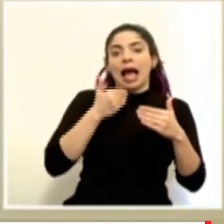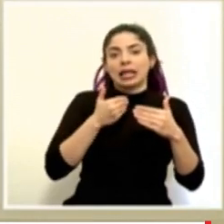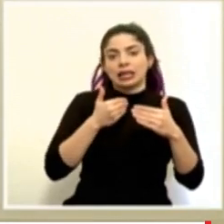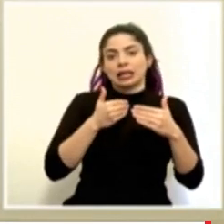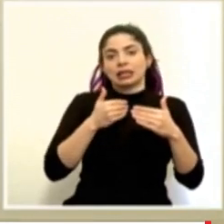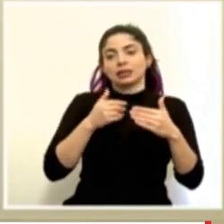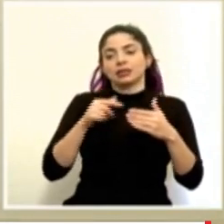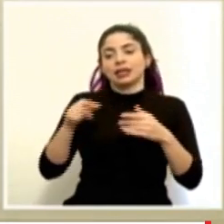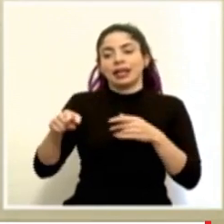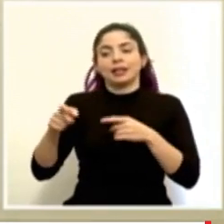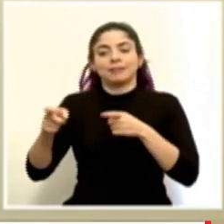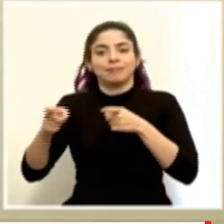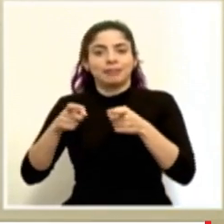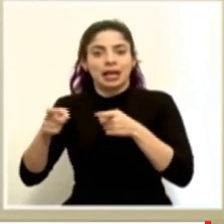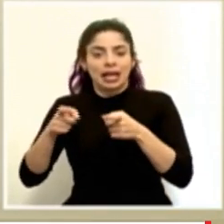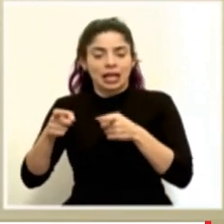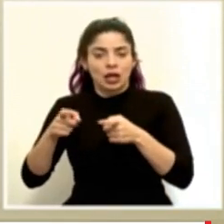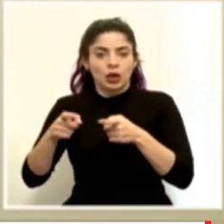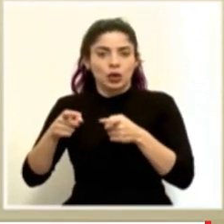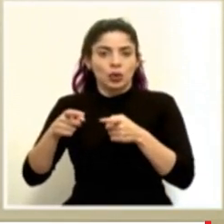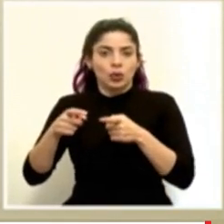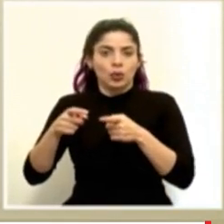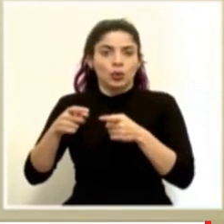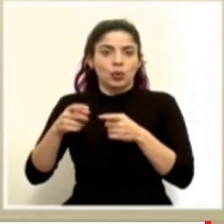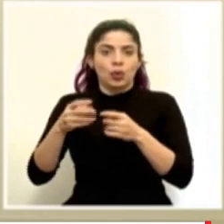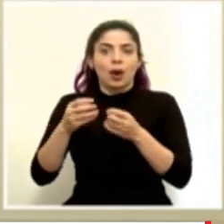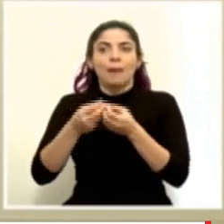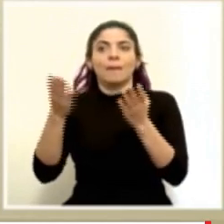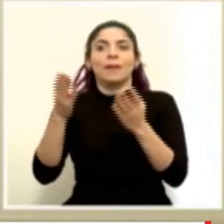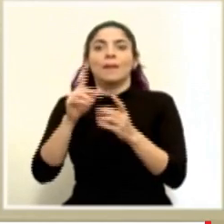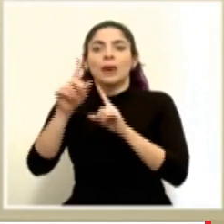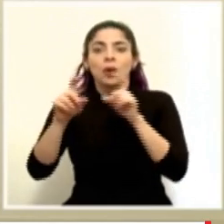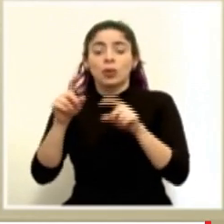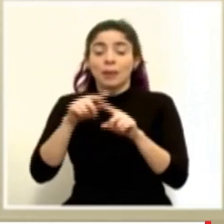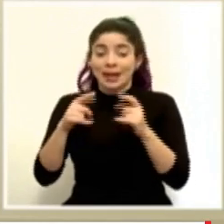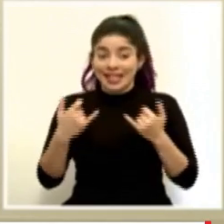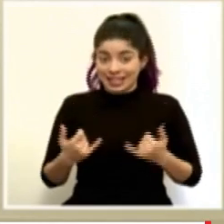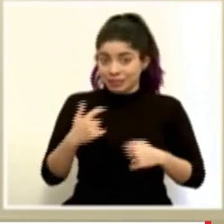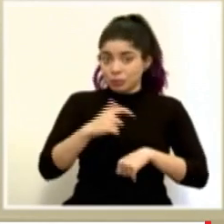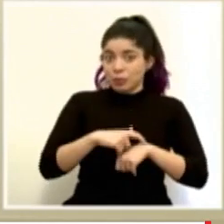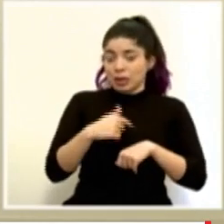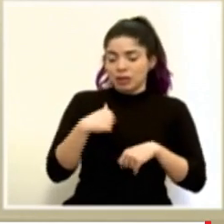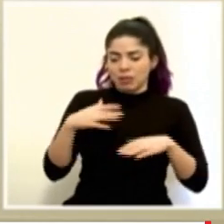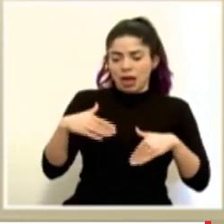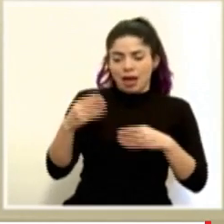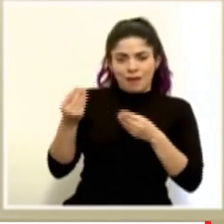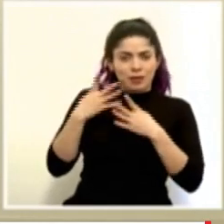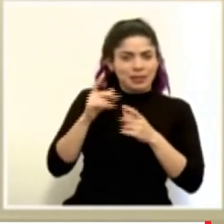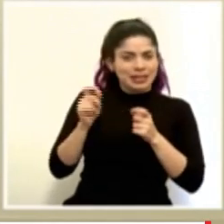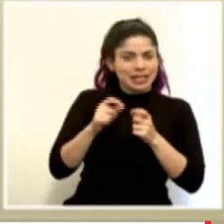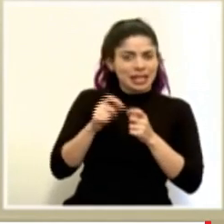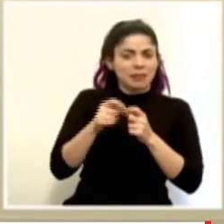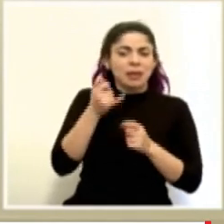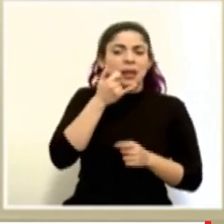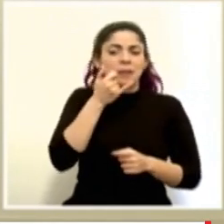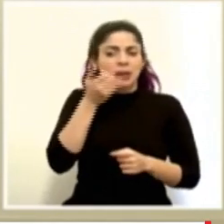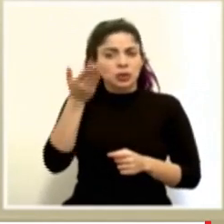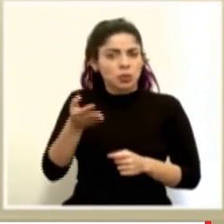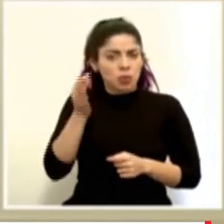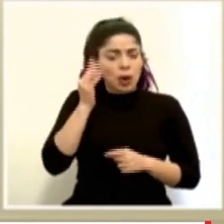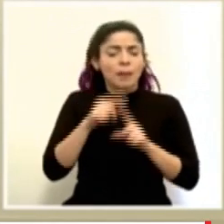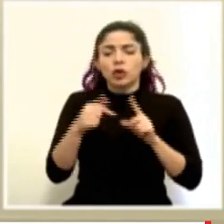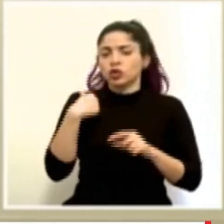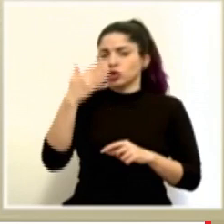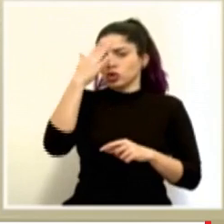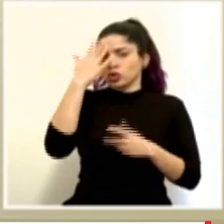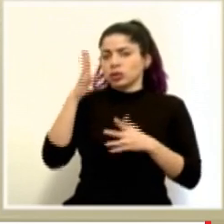lo que es el manejo en la parte de medios, pero en este momento pues no tengo exactamente el detalle de qué ocurrió, pero sí yo sé que